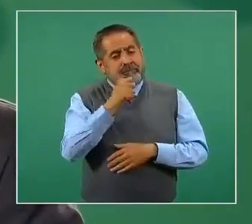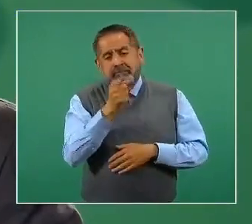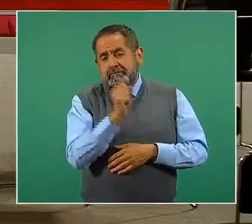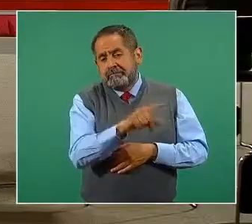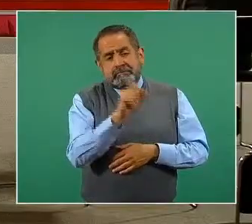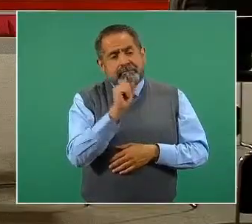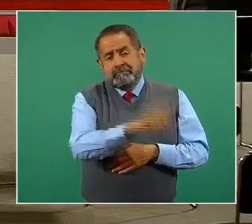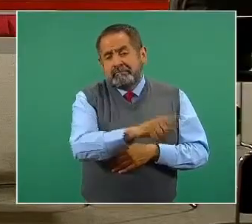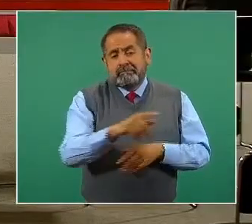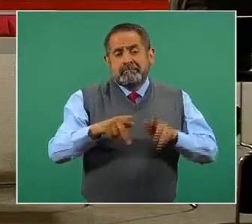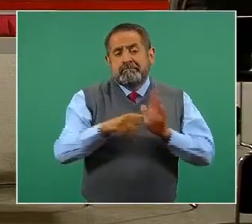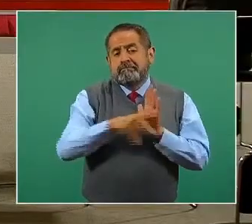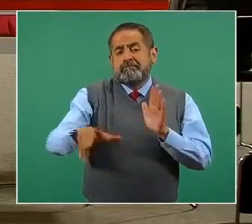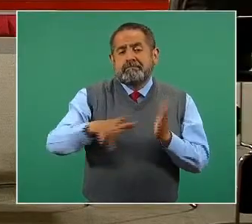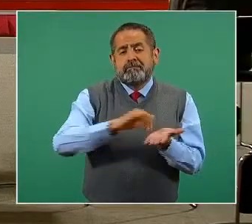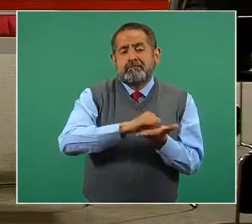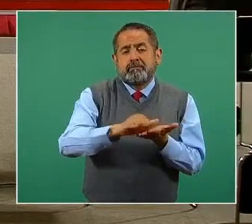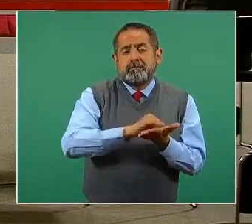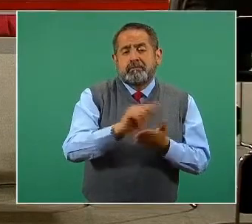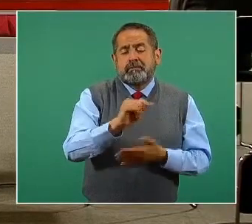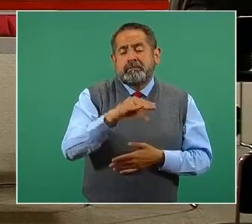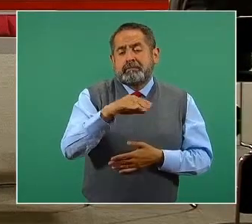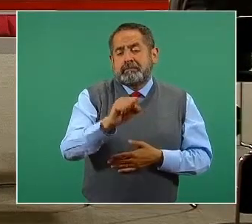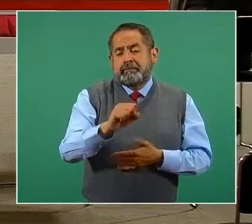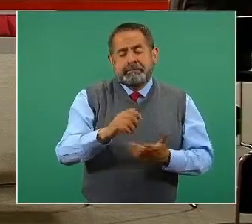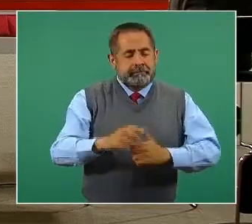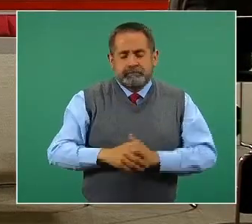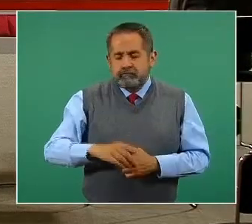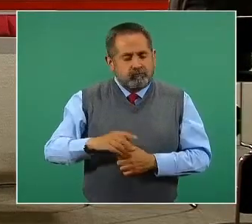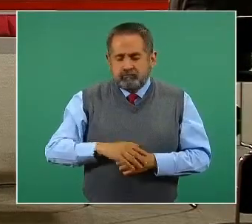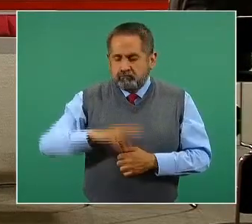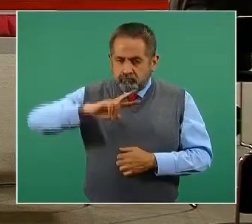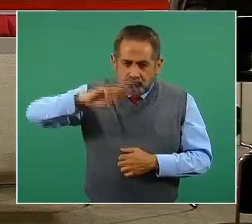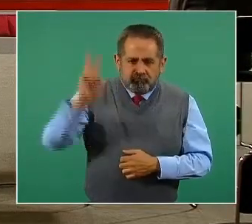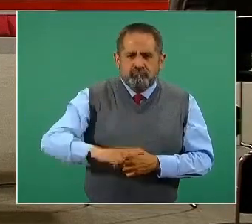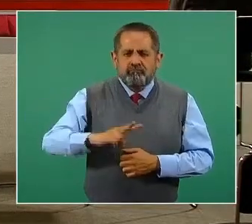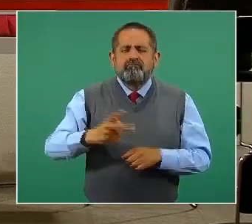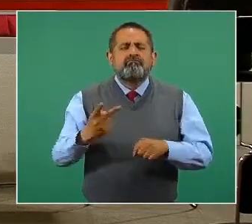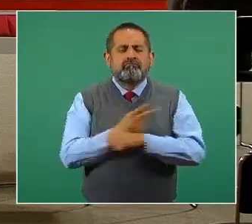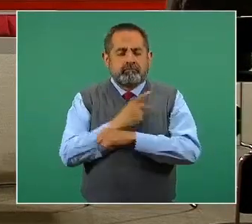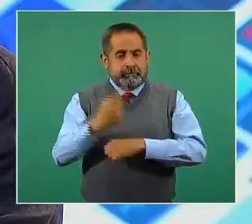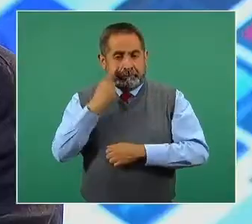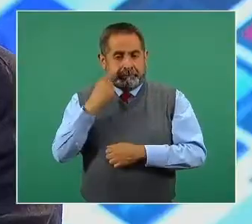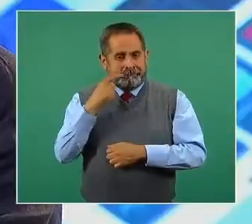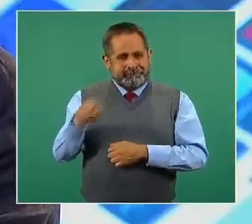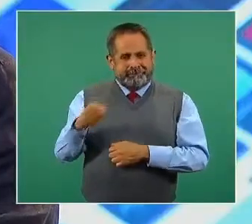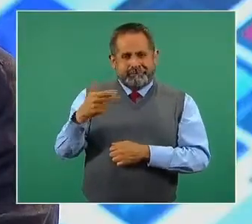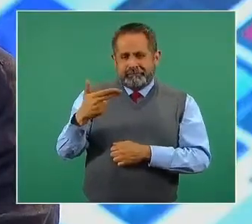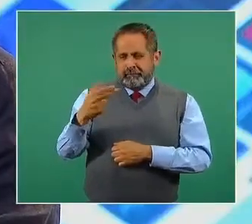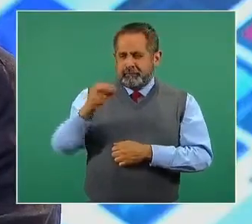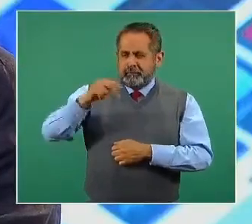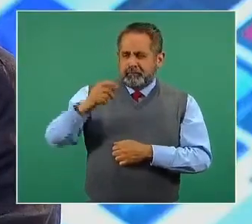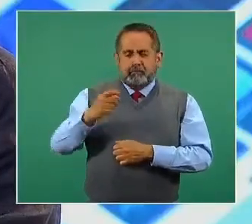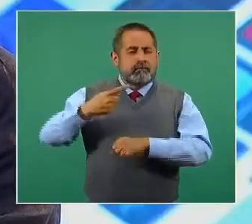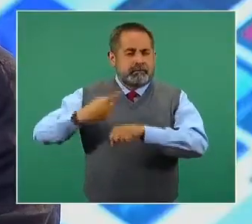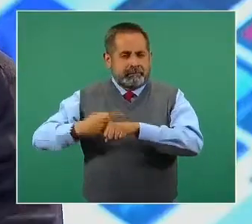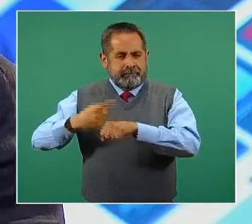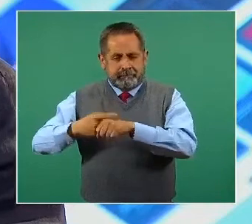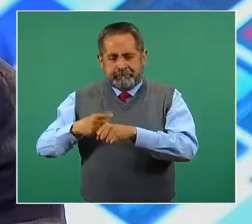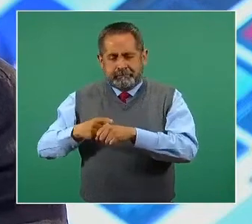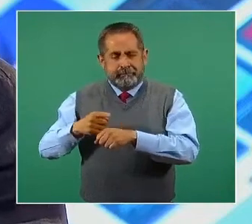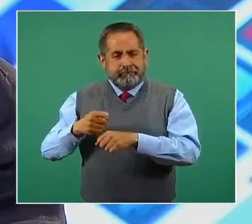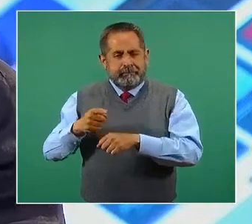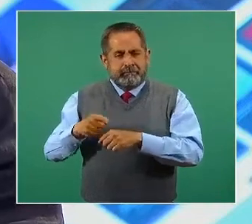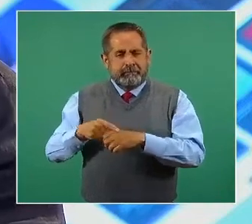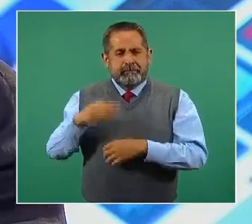particular. ¿Cuál es la situación real? El hongo o la enfermedad causada por estos hongos